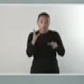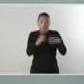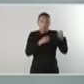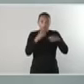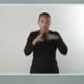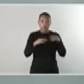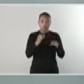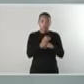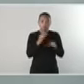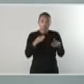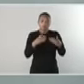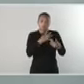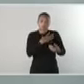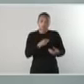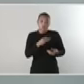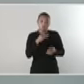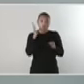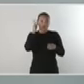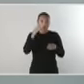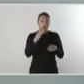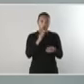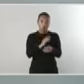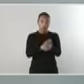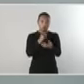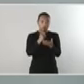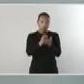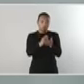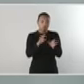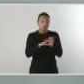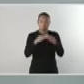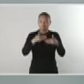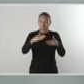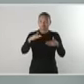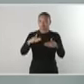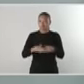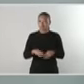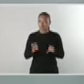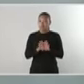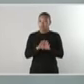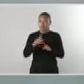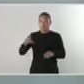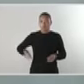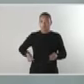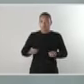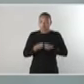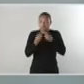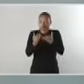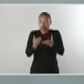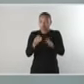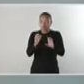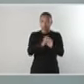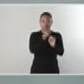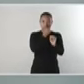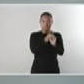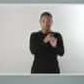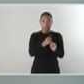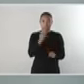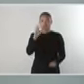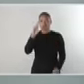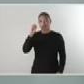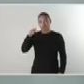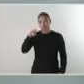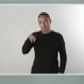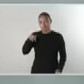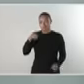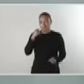Tamaulipas y de nuestros hijos que se queden es seguir con esos gobiernos que nos entregaron al crimen organizado que se queden es seguir con esos